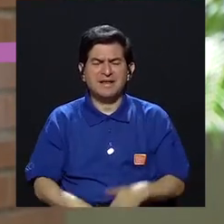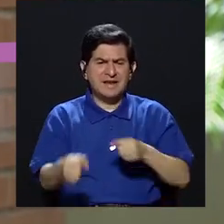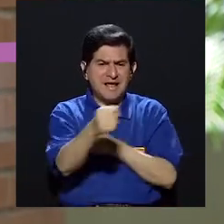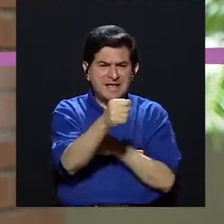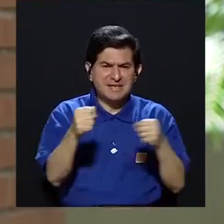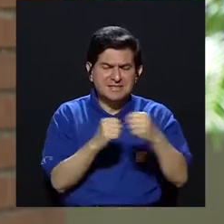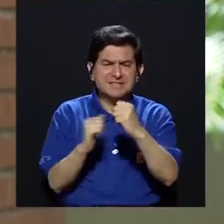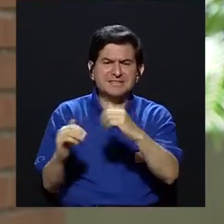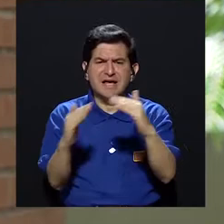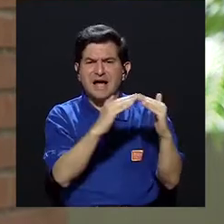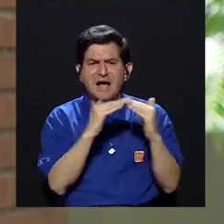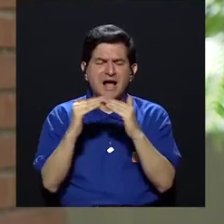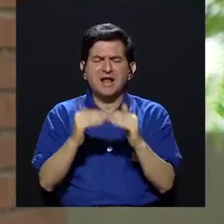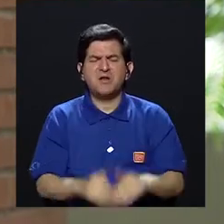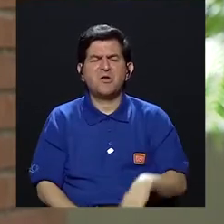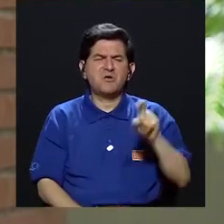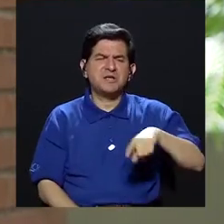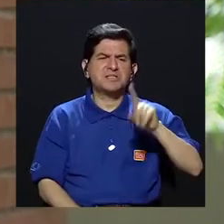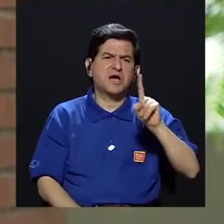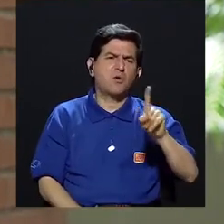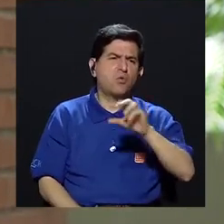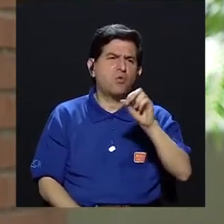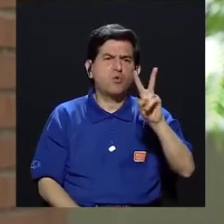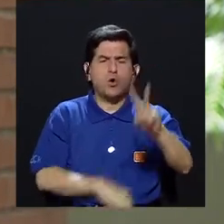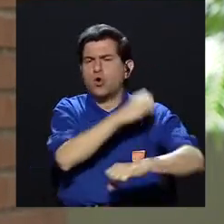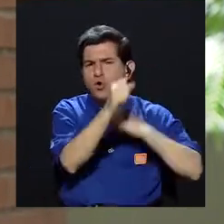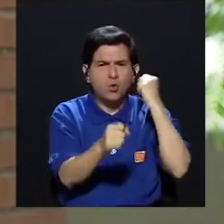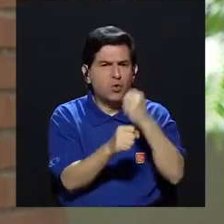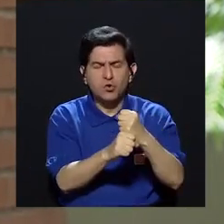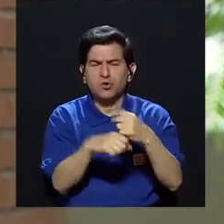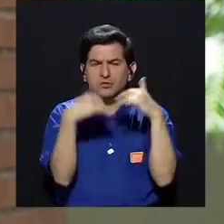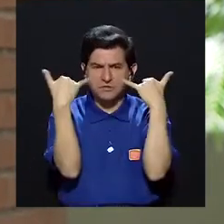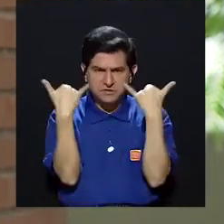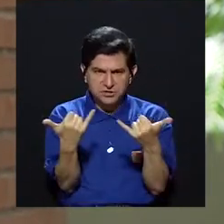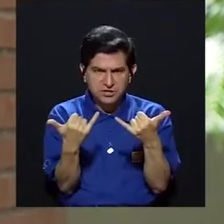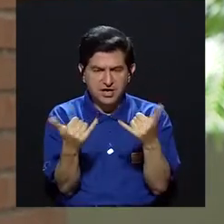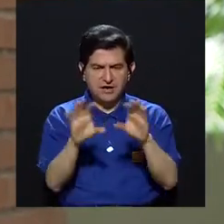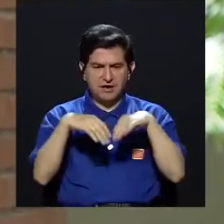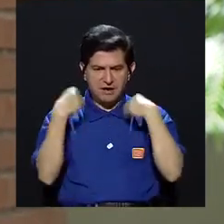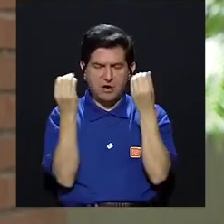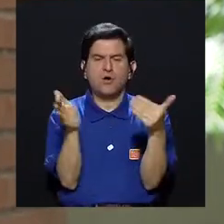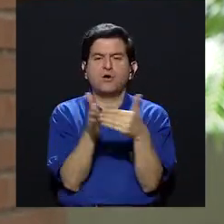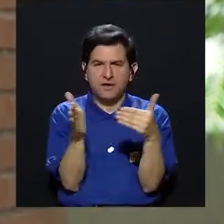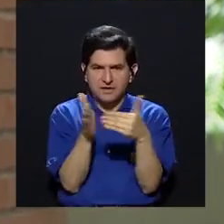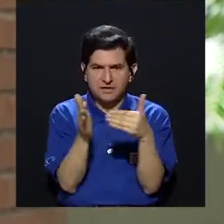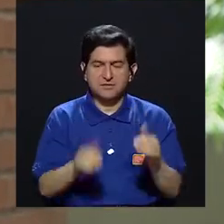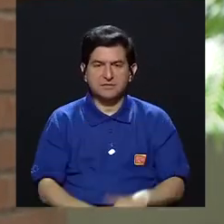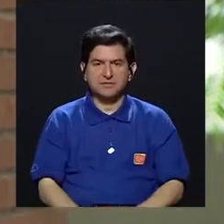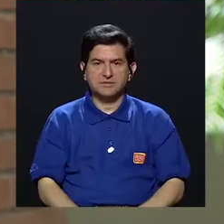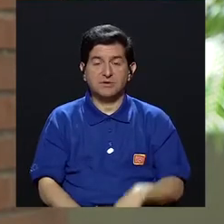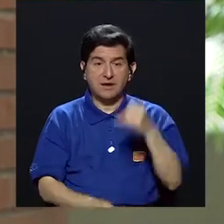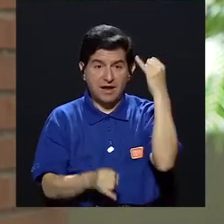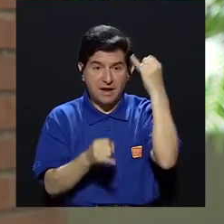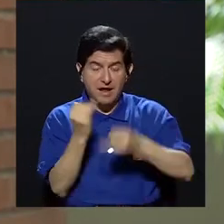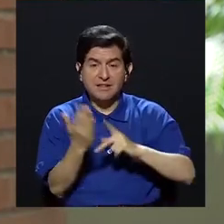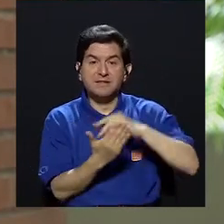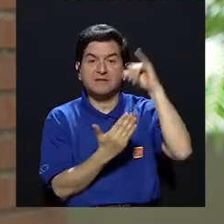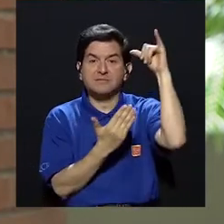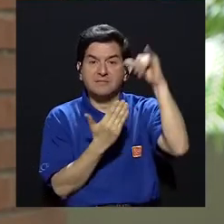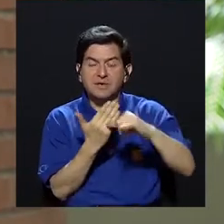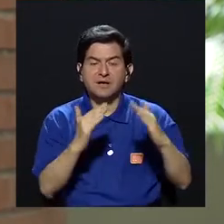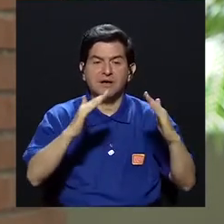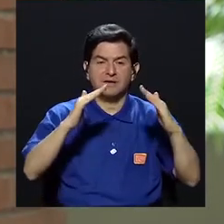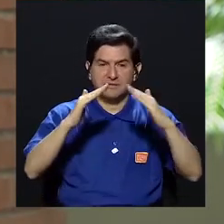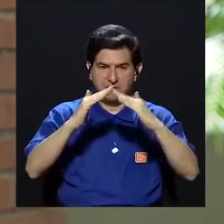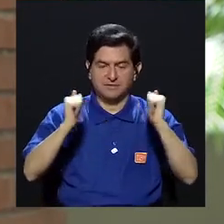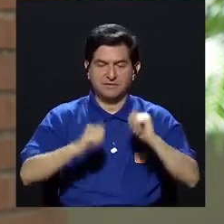salón comunal tiene que pasar un año, dos años para que logren organizarse nuevamente. Cuando se concluya el proyecto